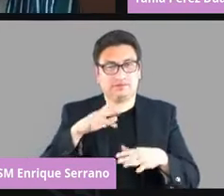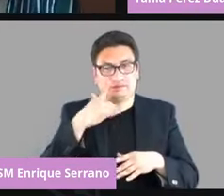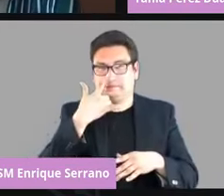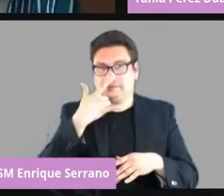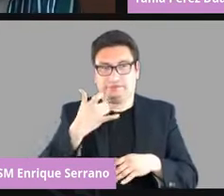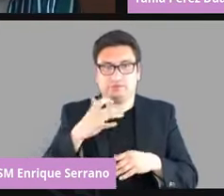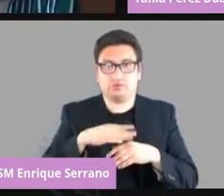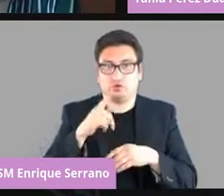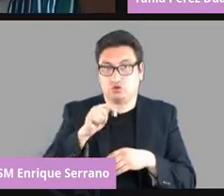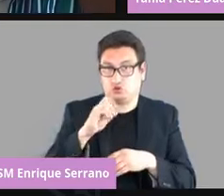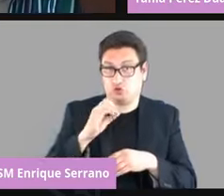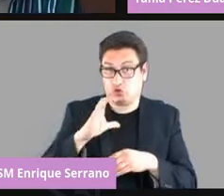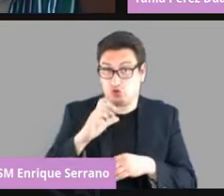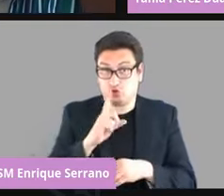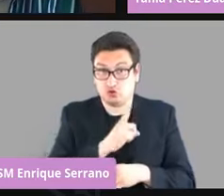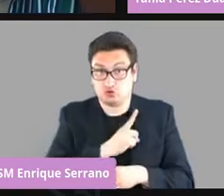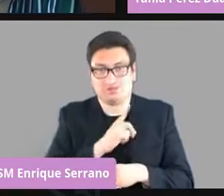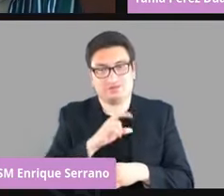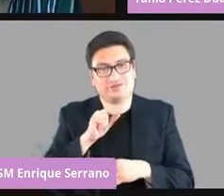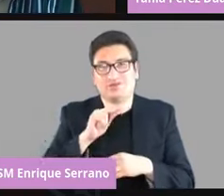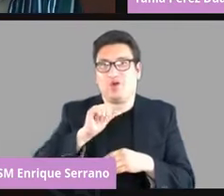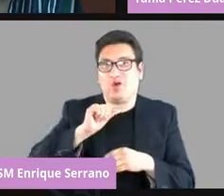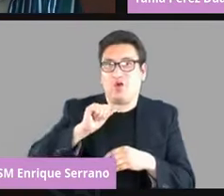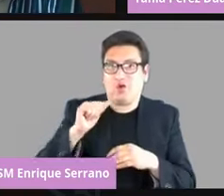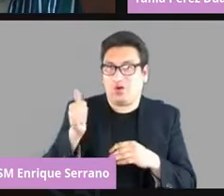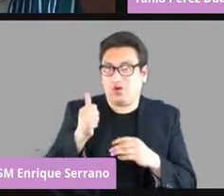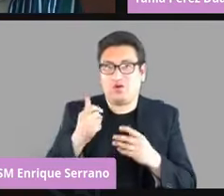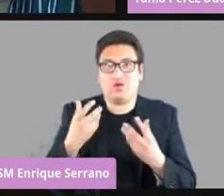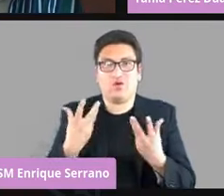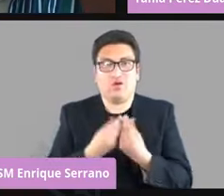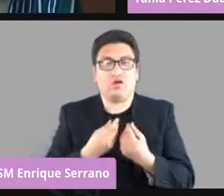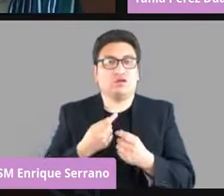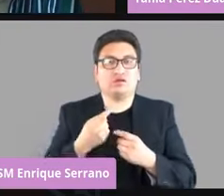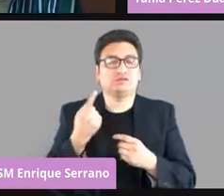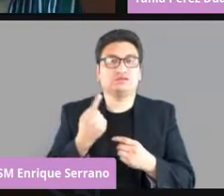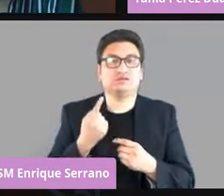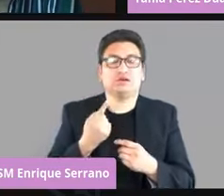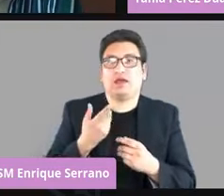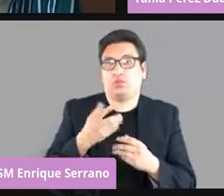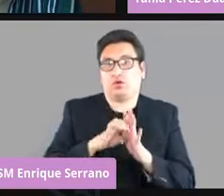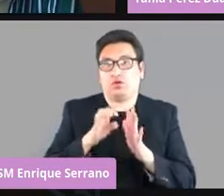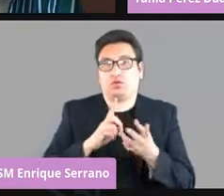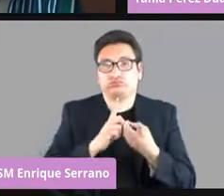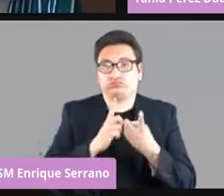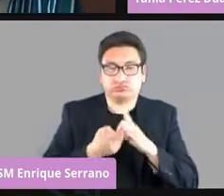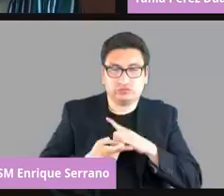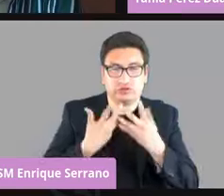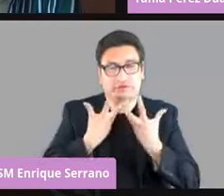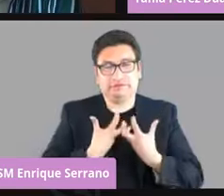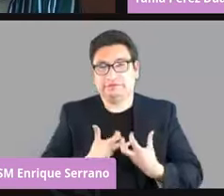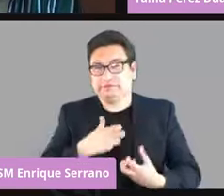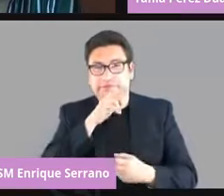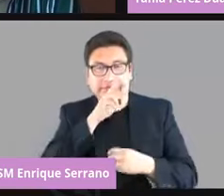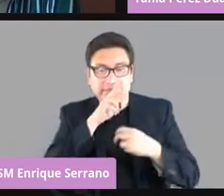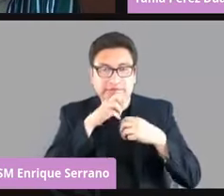que el TOC venga solito. Entonces, puede venir a veces TOC y depresión, o puede venir TOC y